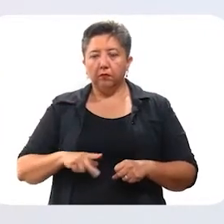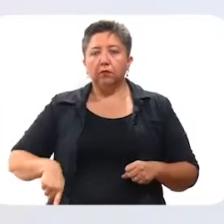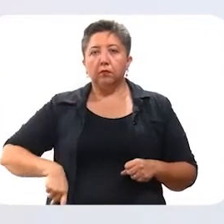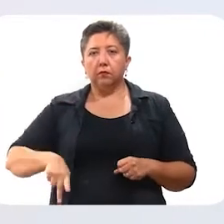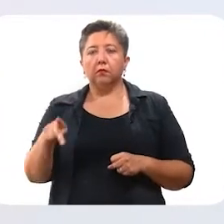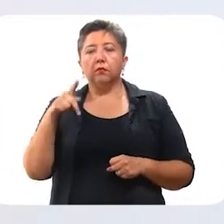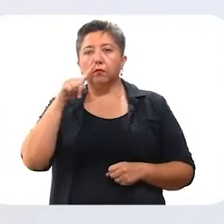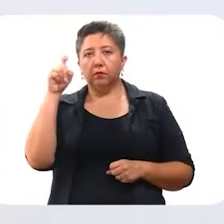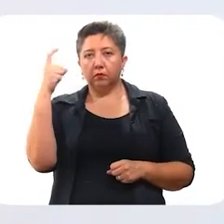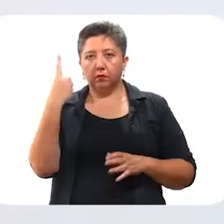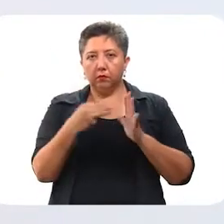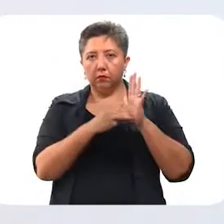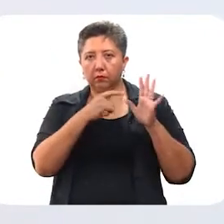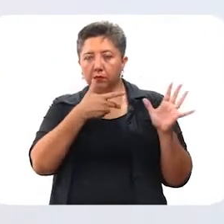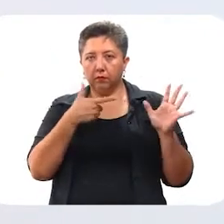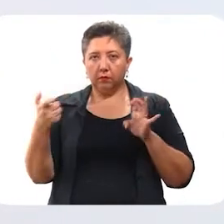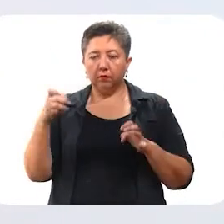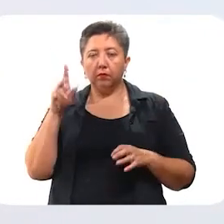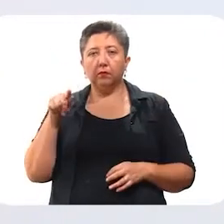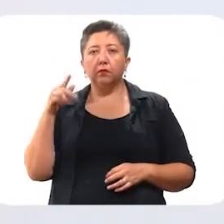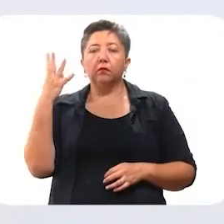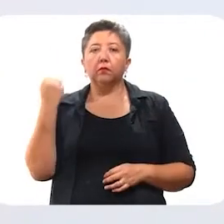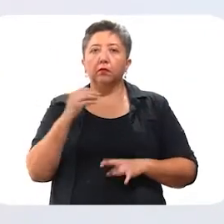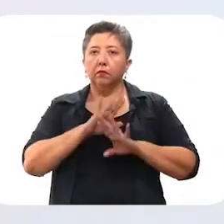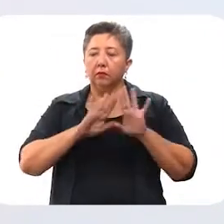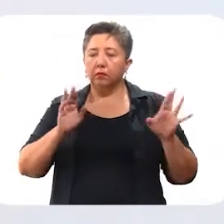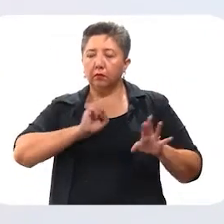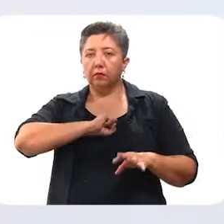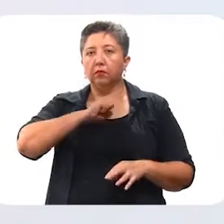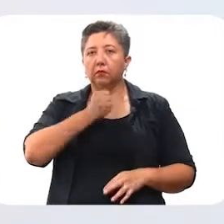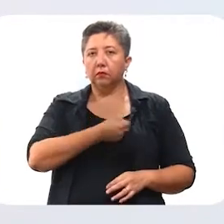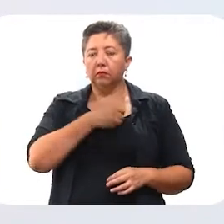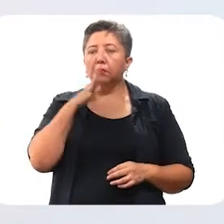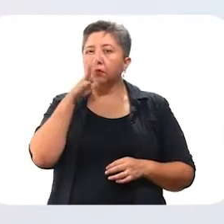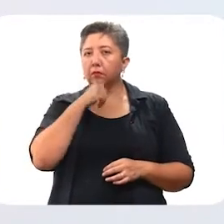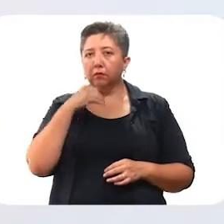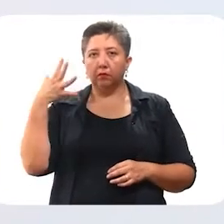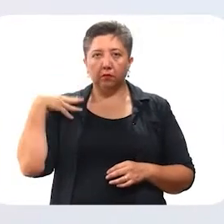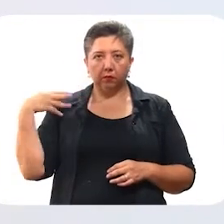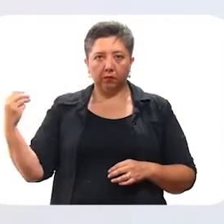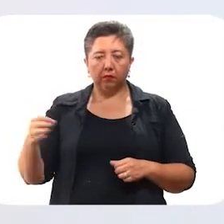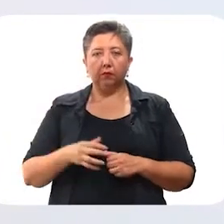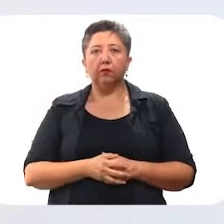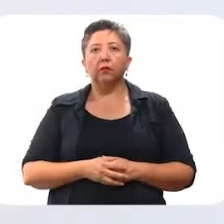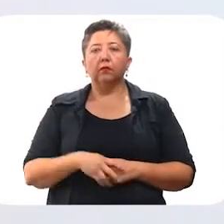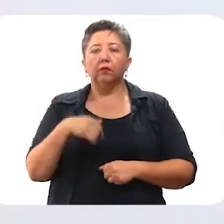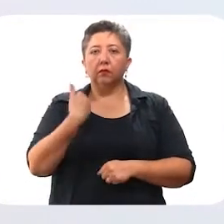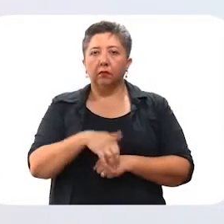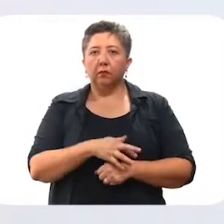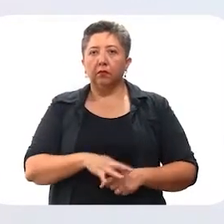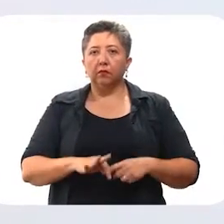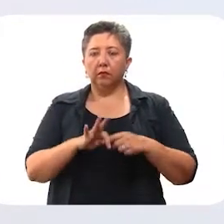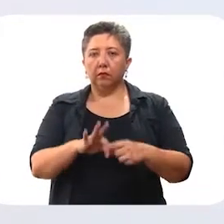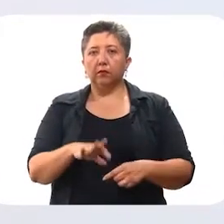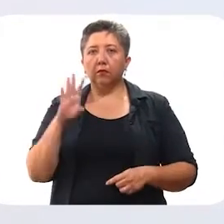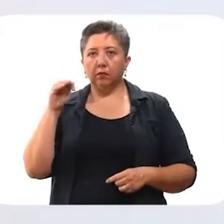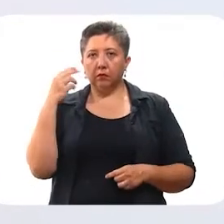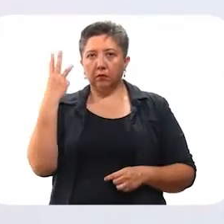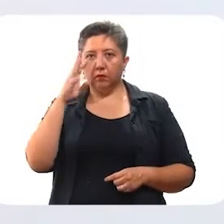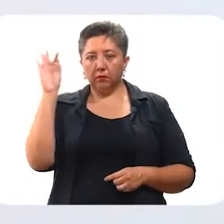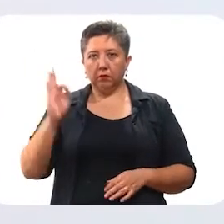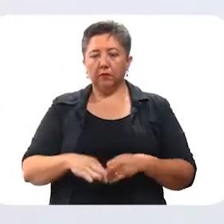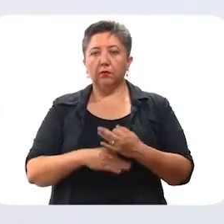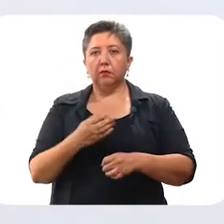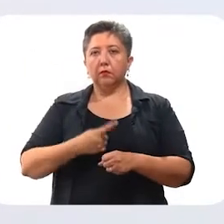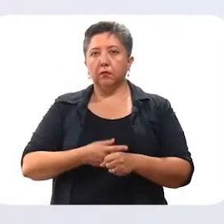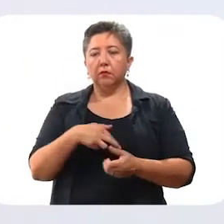públicos. 101.779 pacientes ya se recuperaron, no presentan síntomas ni pueden contagiar. Esta cifra representa el 93%